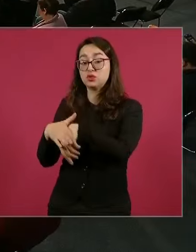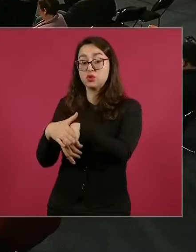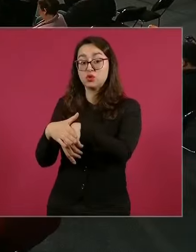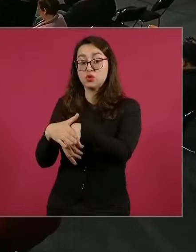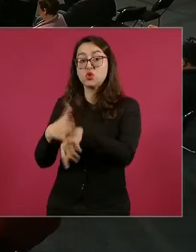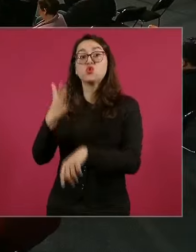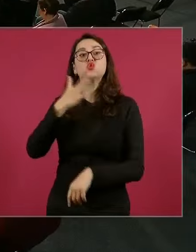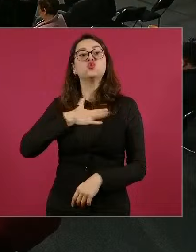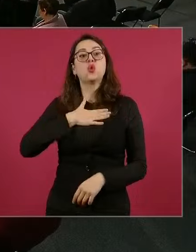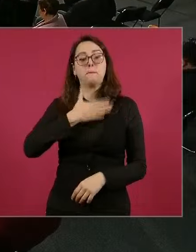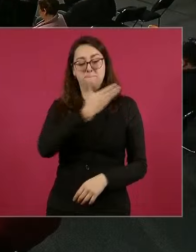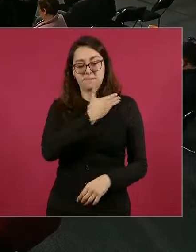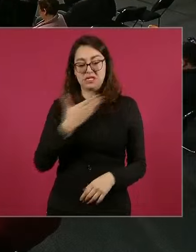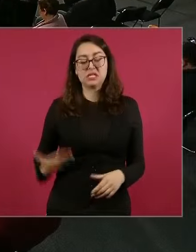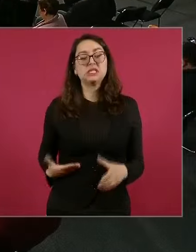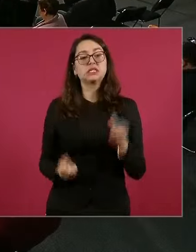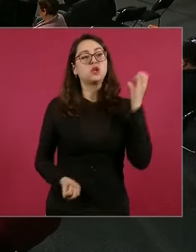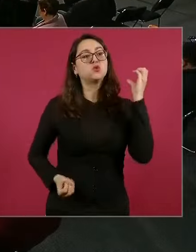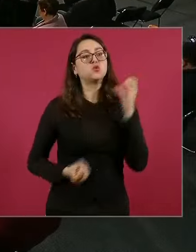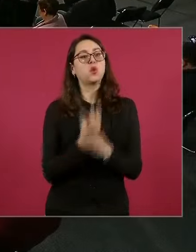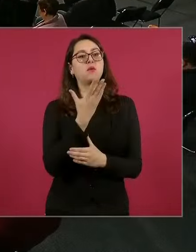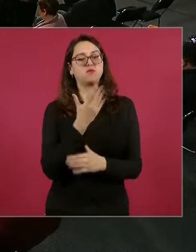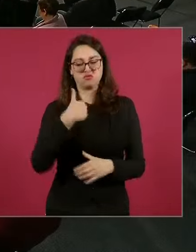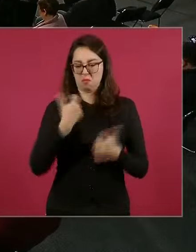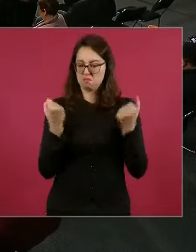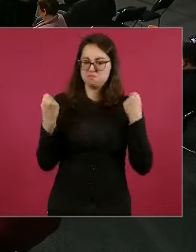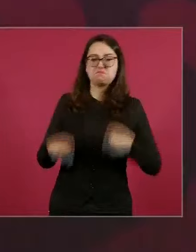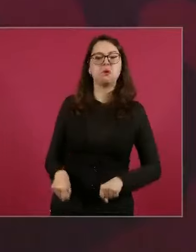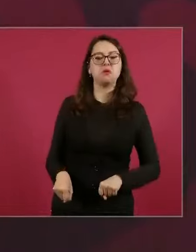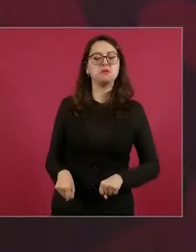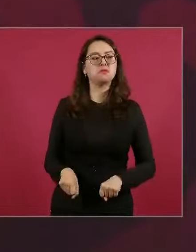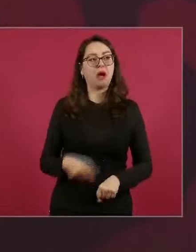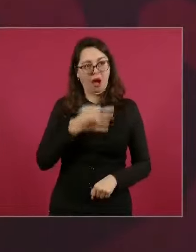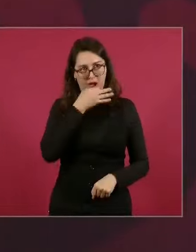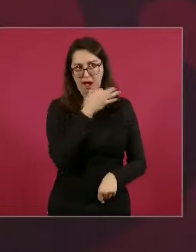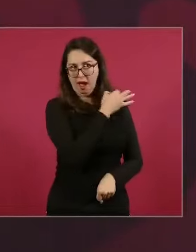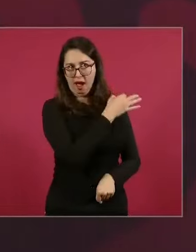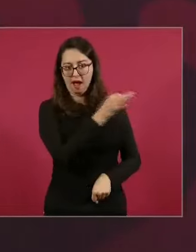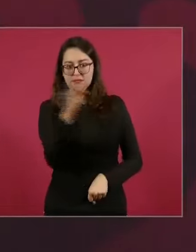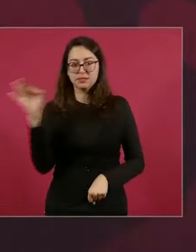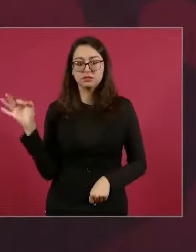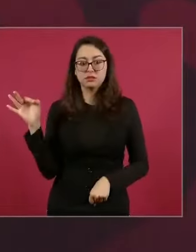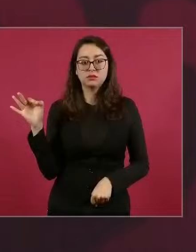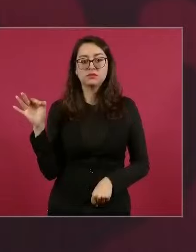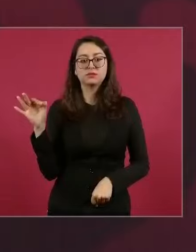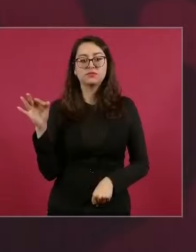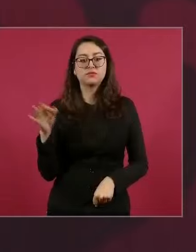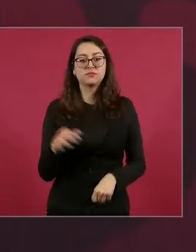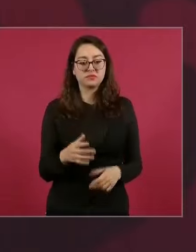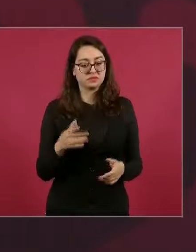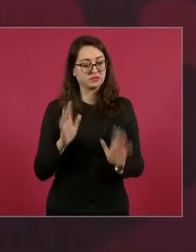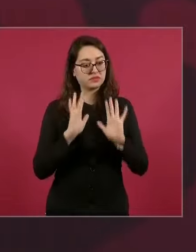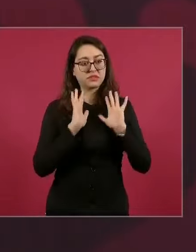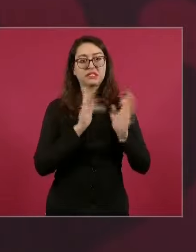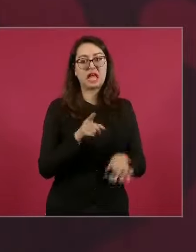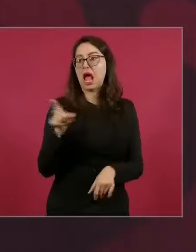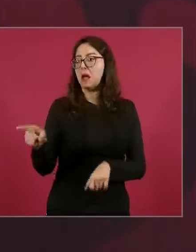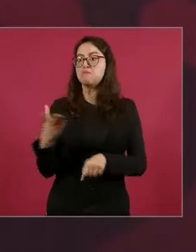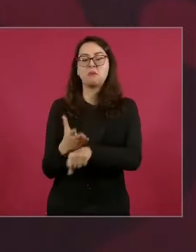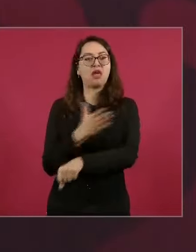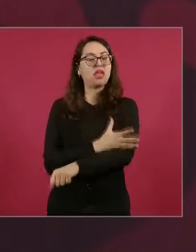digamos, la primer conclusión, el primer resumen. El segundo es que el gobierno de los Estados Unidos, después de todas estas